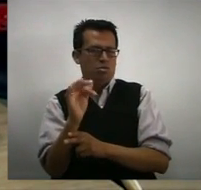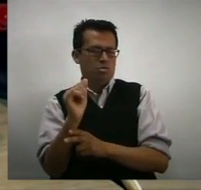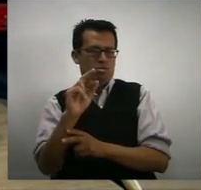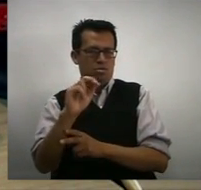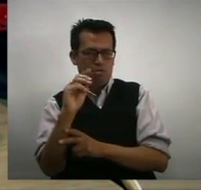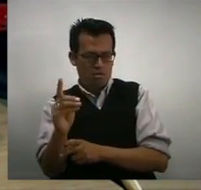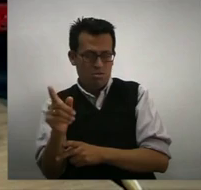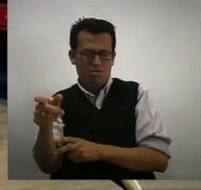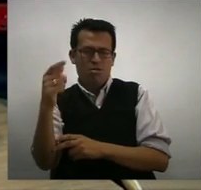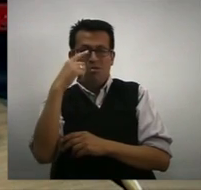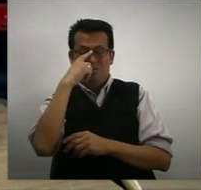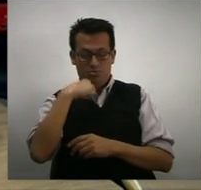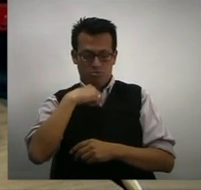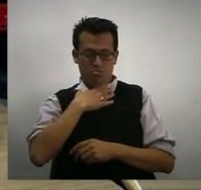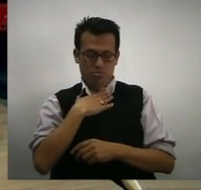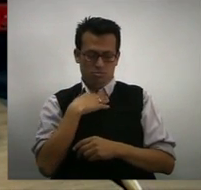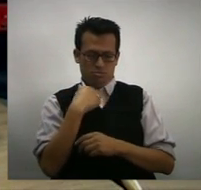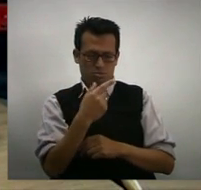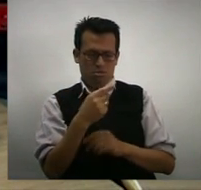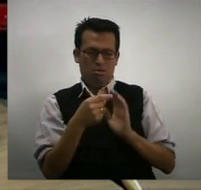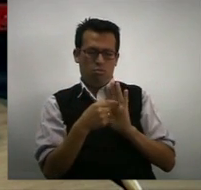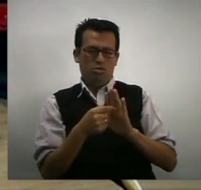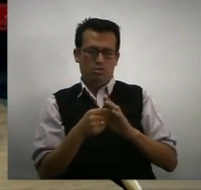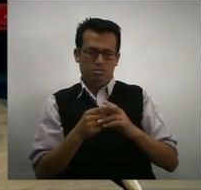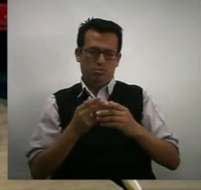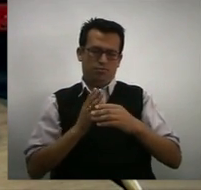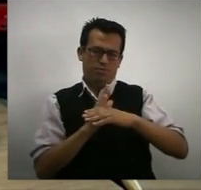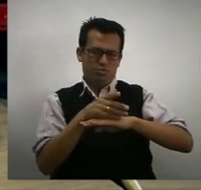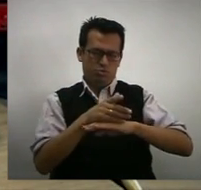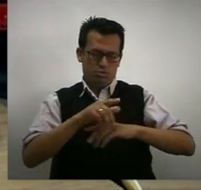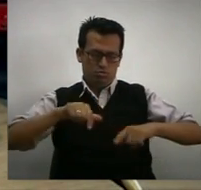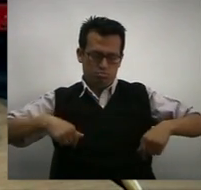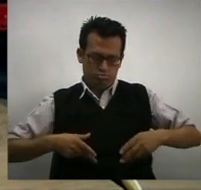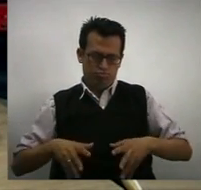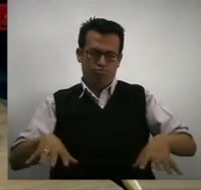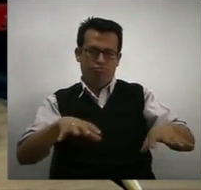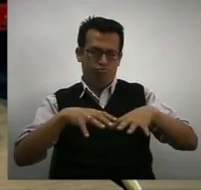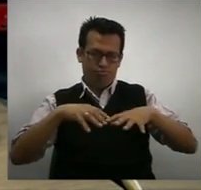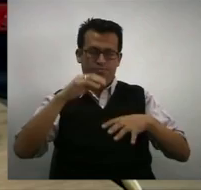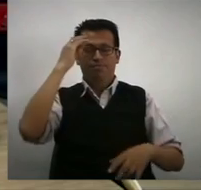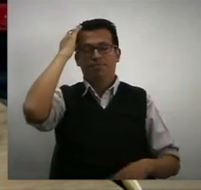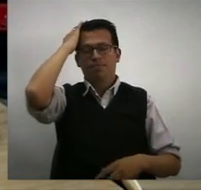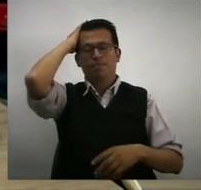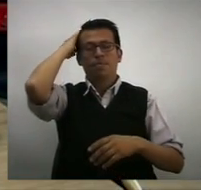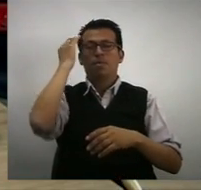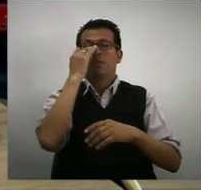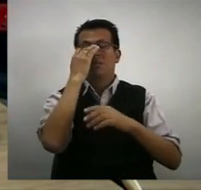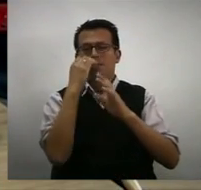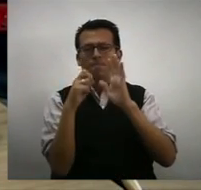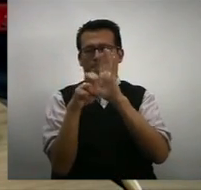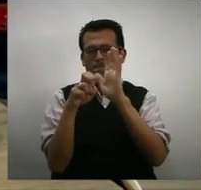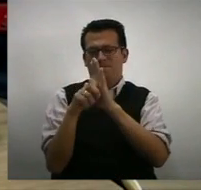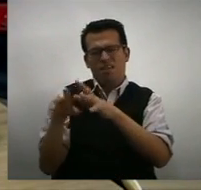centrándonos en la consolidación del deseo como dispositivo de flujo. Para poder comprender tal relación, tomaremos el fundamento teórico del